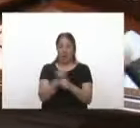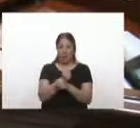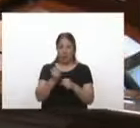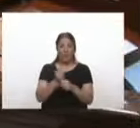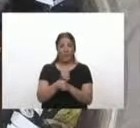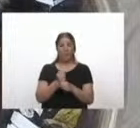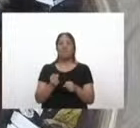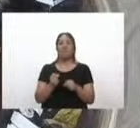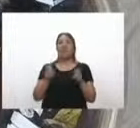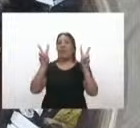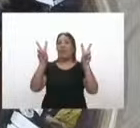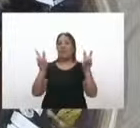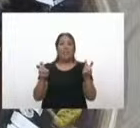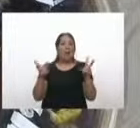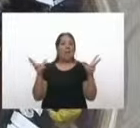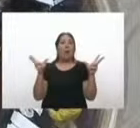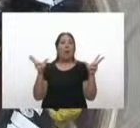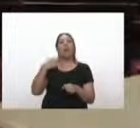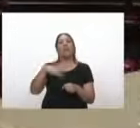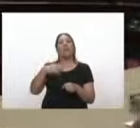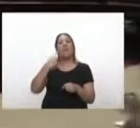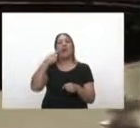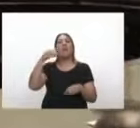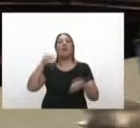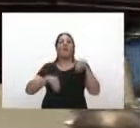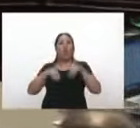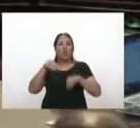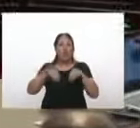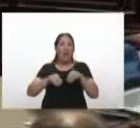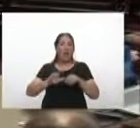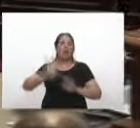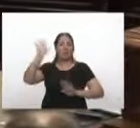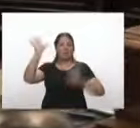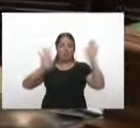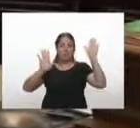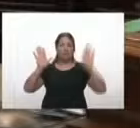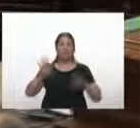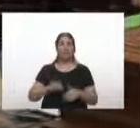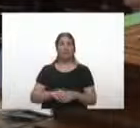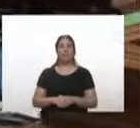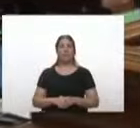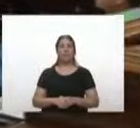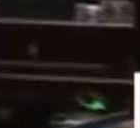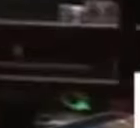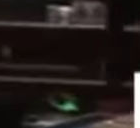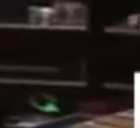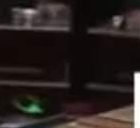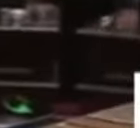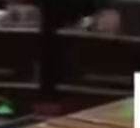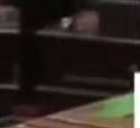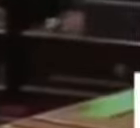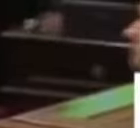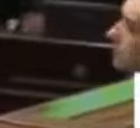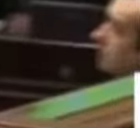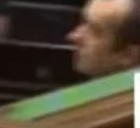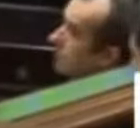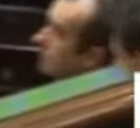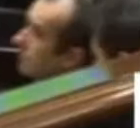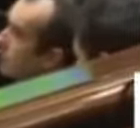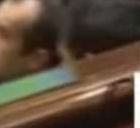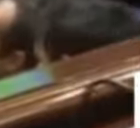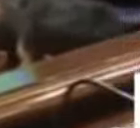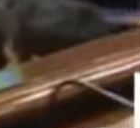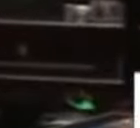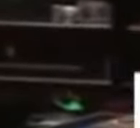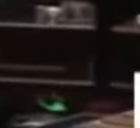asesores? ¿Y cuántos temas hay, no? Para hay legislatura. Para tocar, ¿qué haces todos los días? ¿Te juntás en el Senado? ¿Qué haces, muchacho? ¿Qué hacemos? Hay